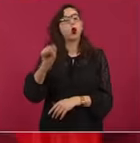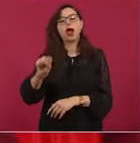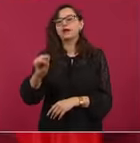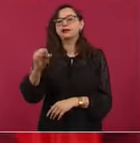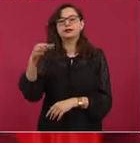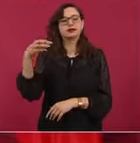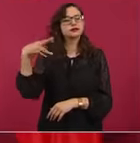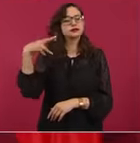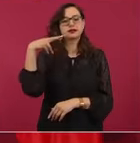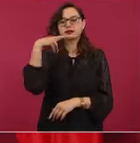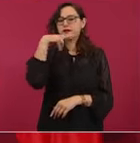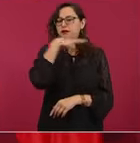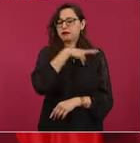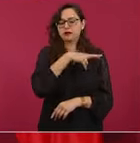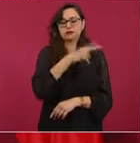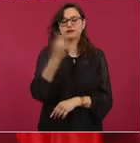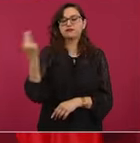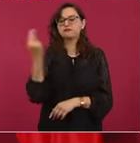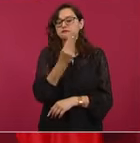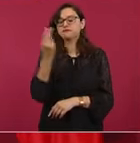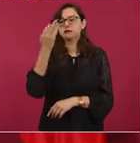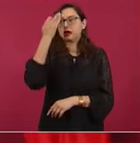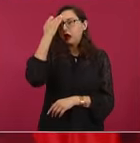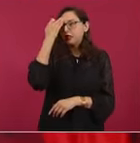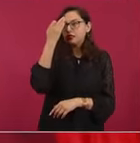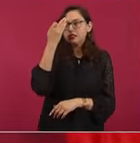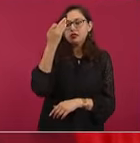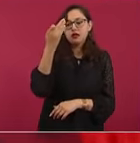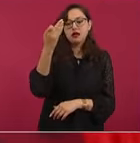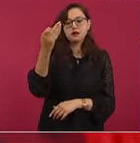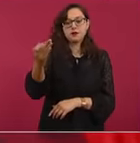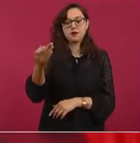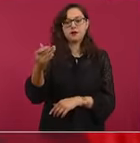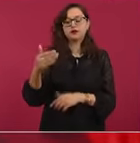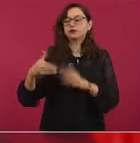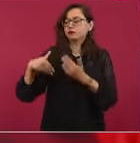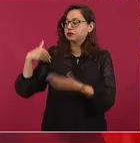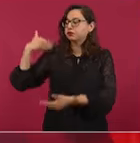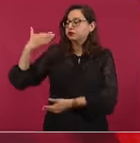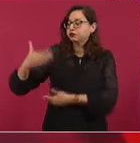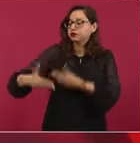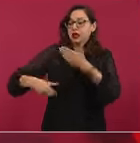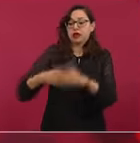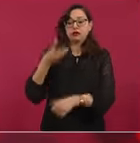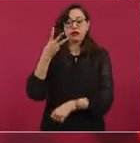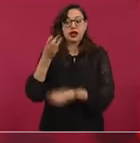dé frutos, es ahora que empezamos a tener